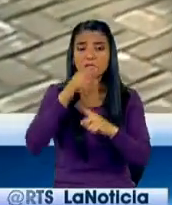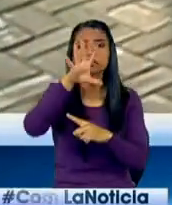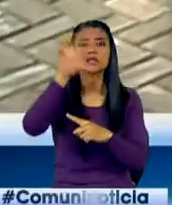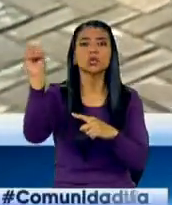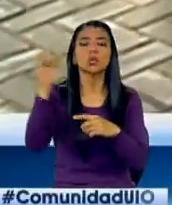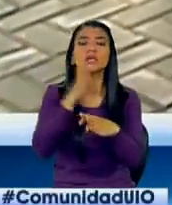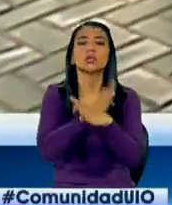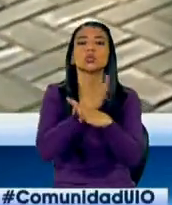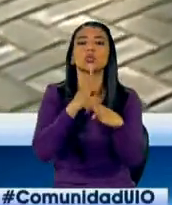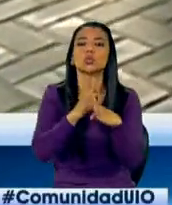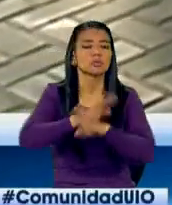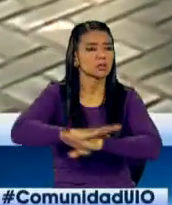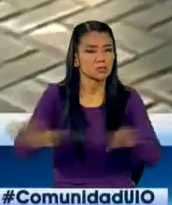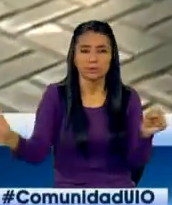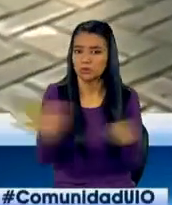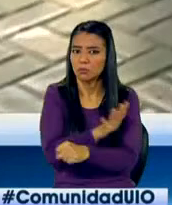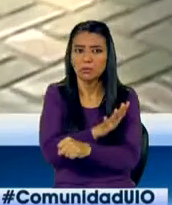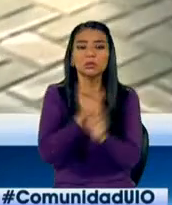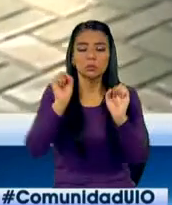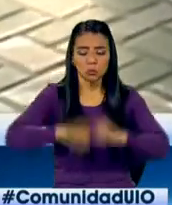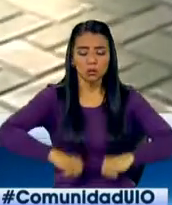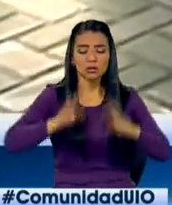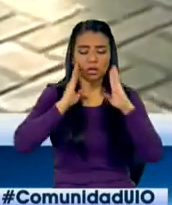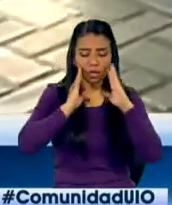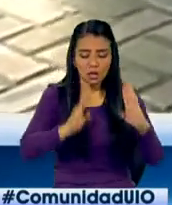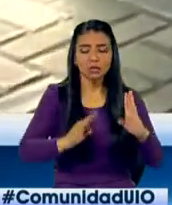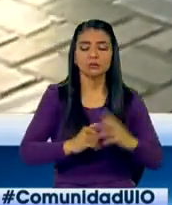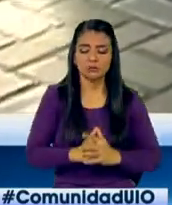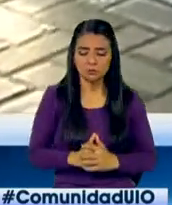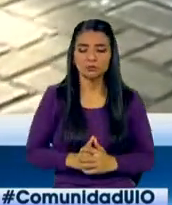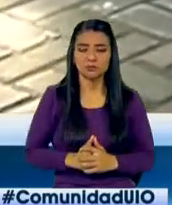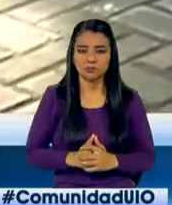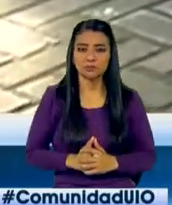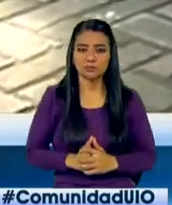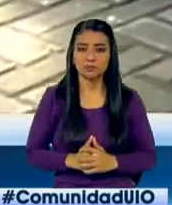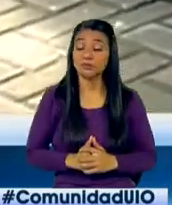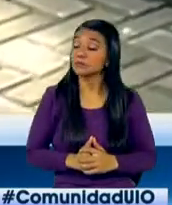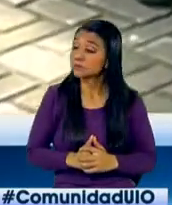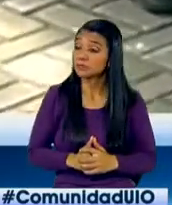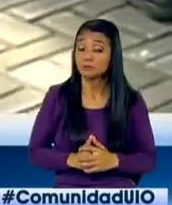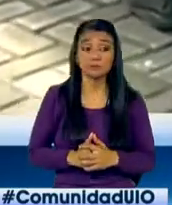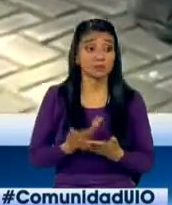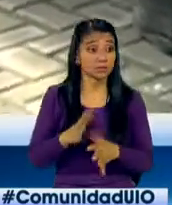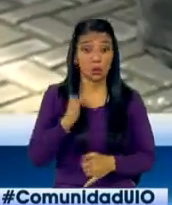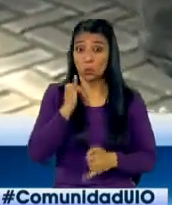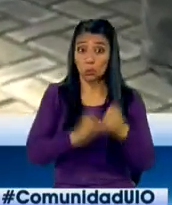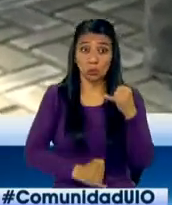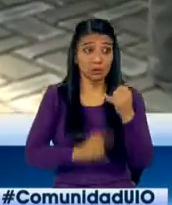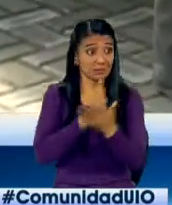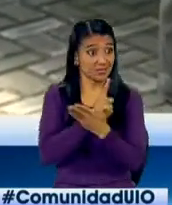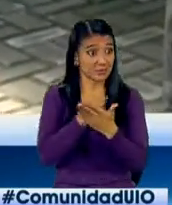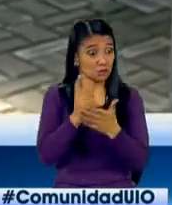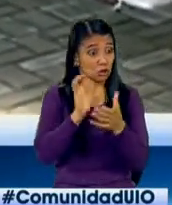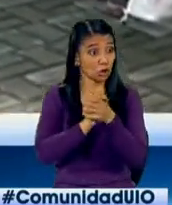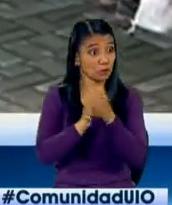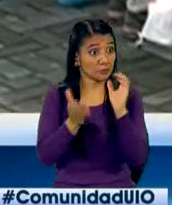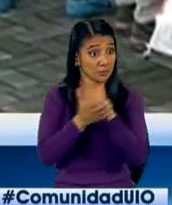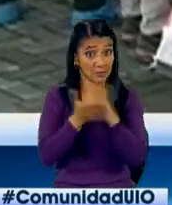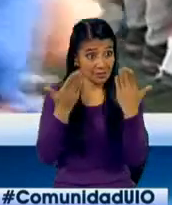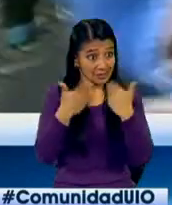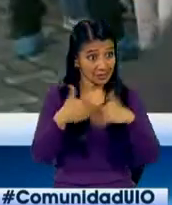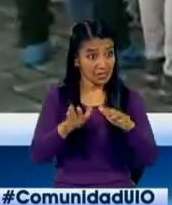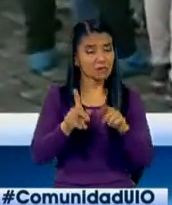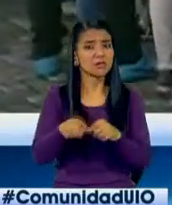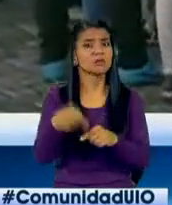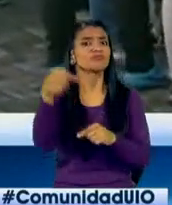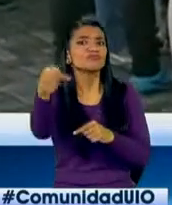50 turnos, que es nuestra capacidad operativa para poder ser atendidos ese día. Bueno, siendo esta la última semana, la gente querrá saber dónde van a